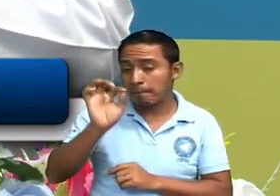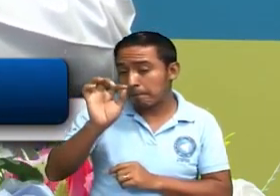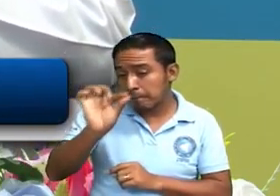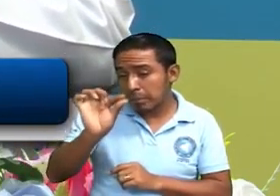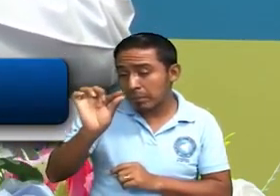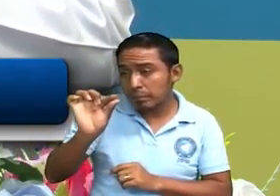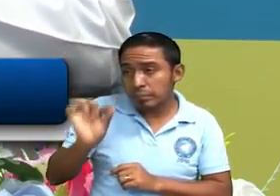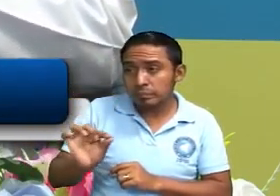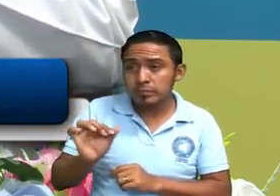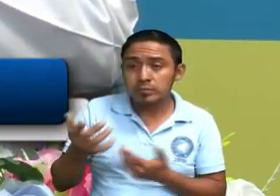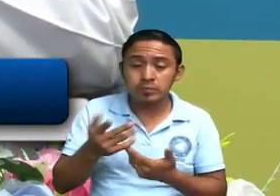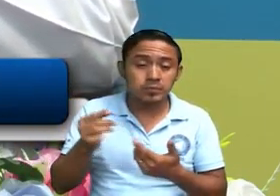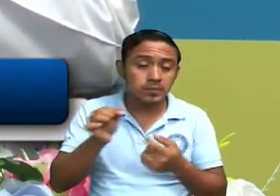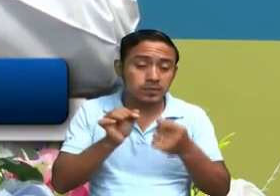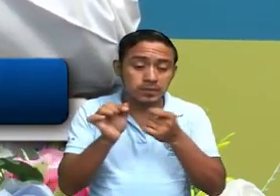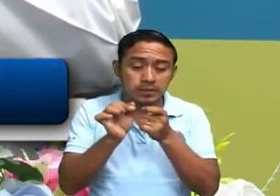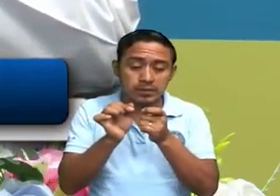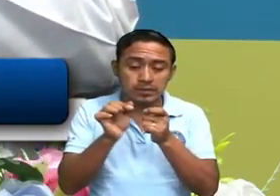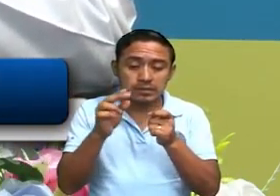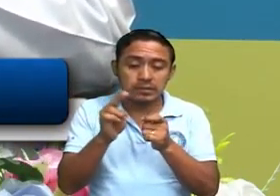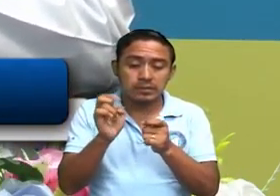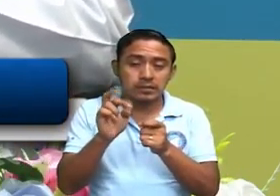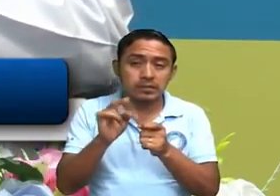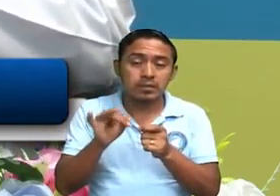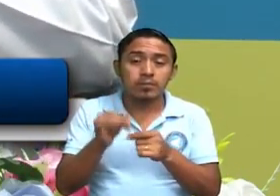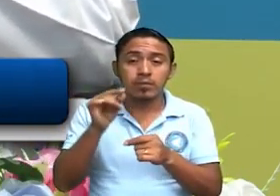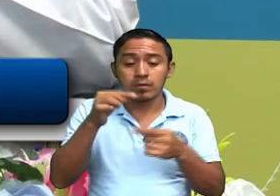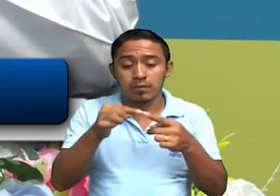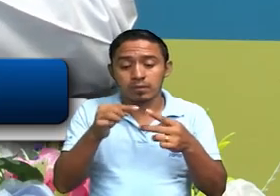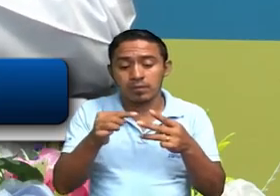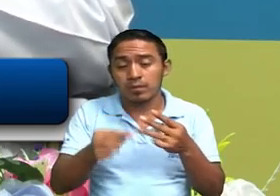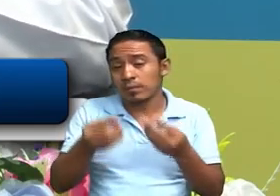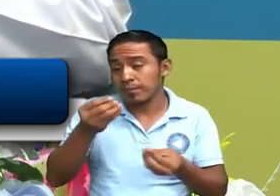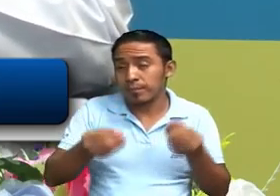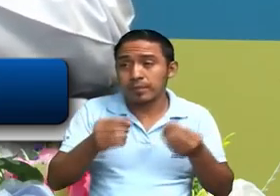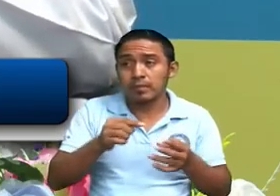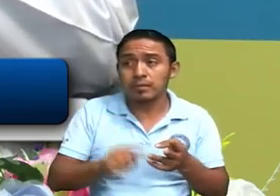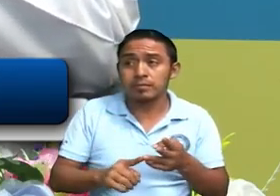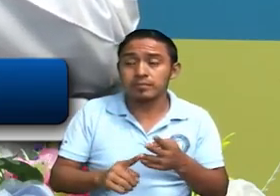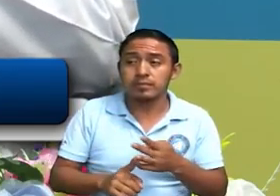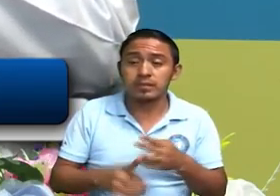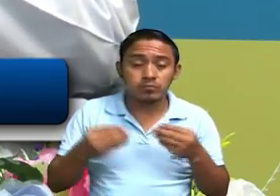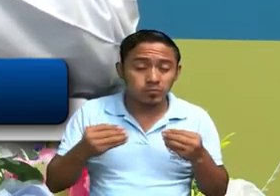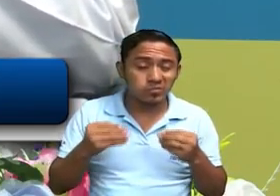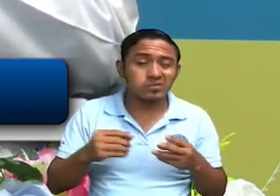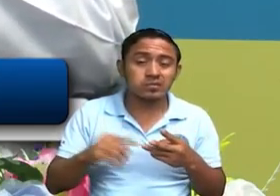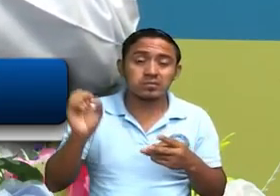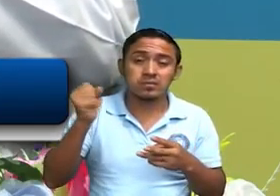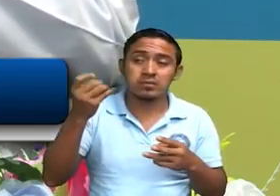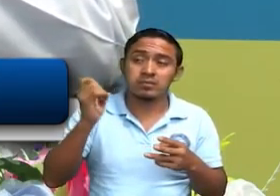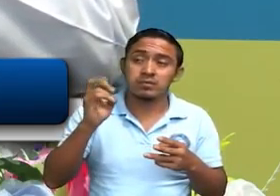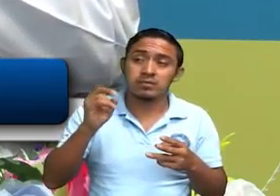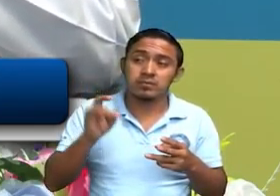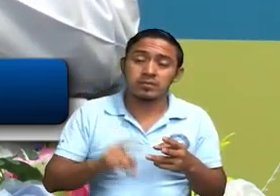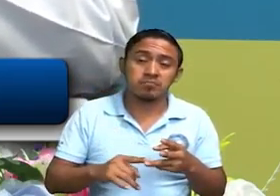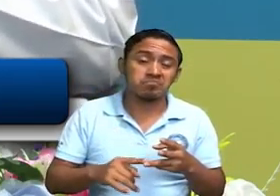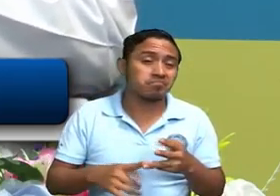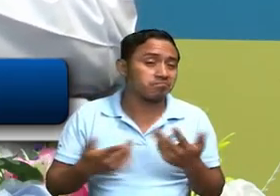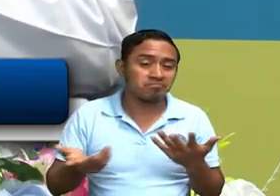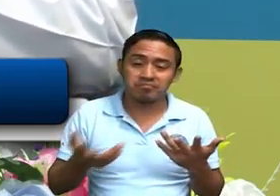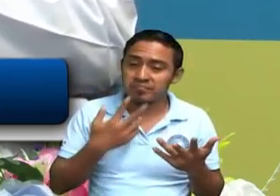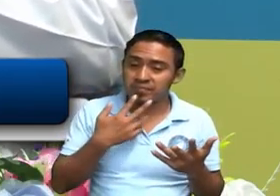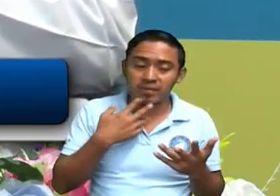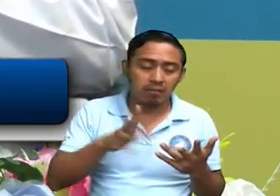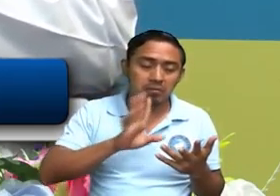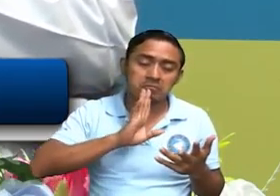de nervio. ¿Ves? Si es leve, moderado o severo. Si es severo, si es muy severo, pues obviamente que el niño no va a